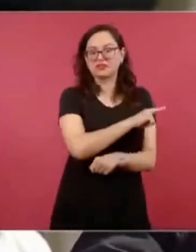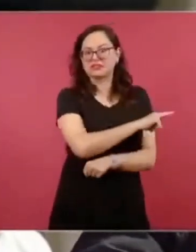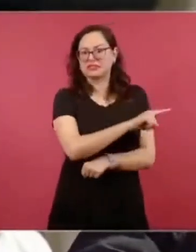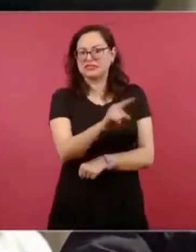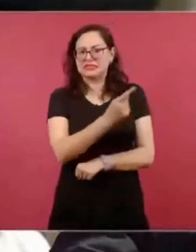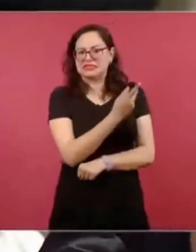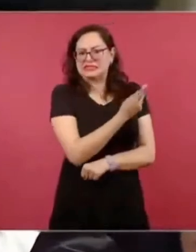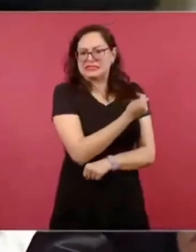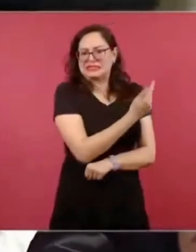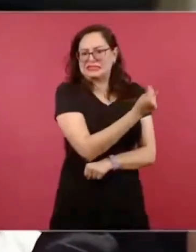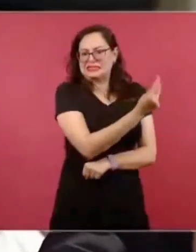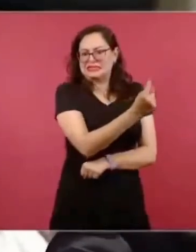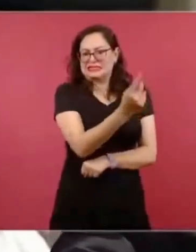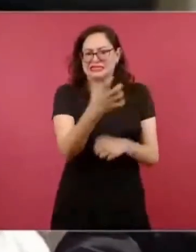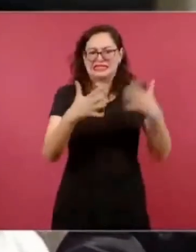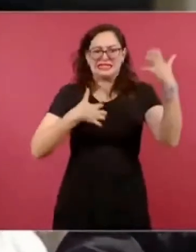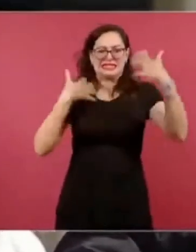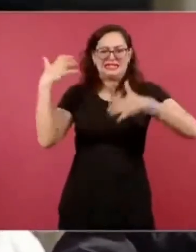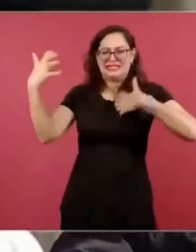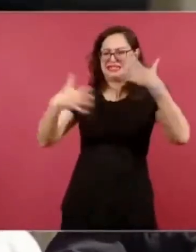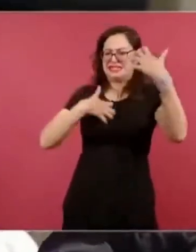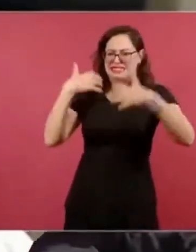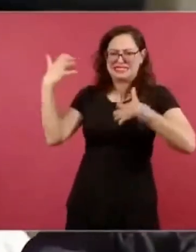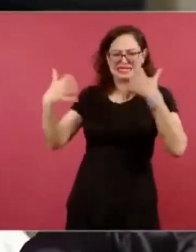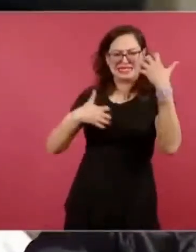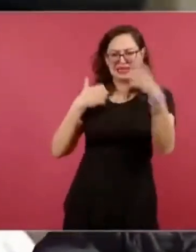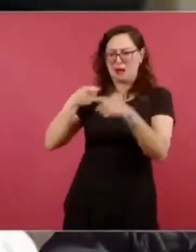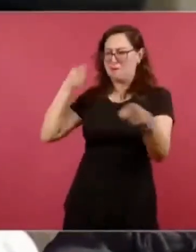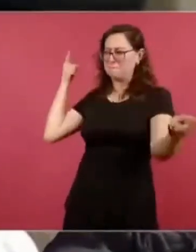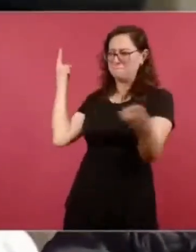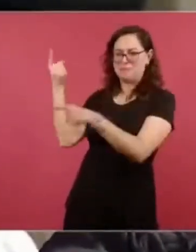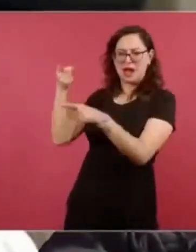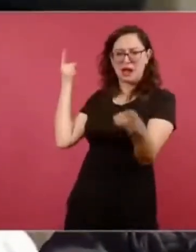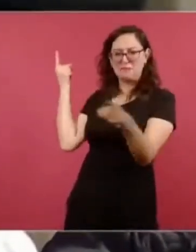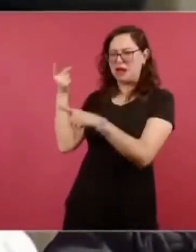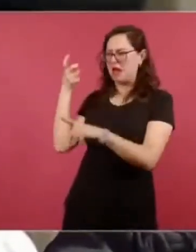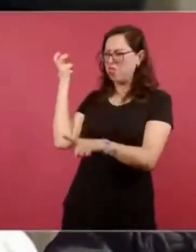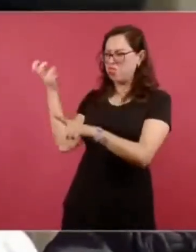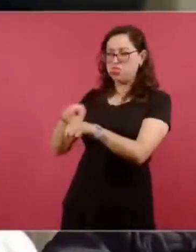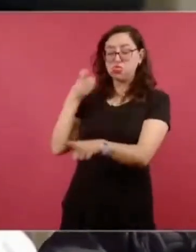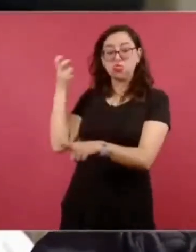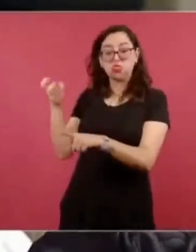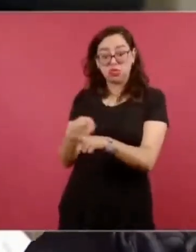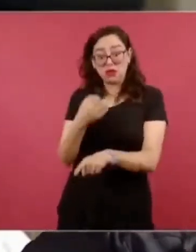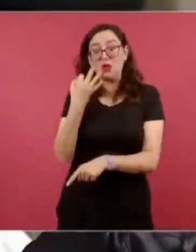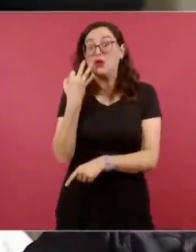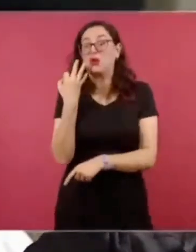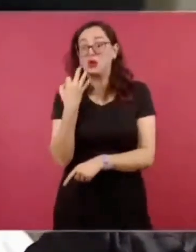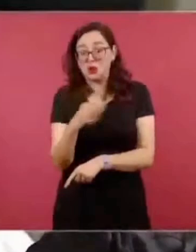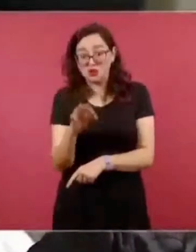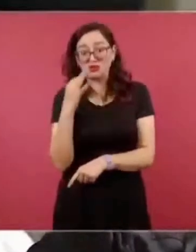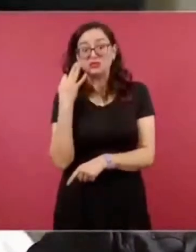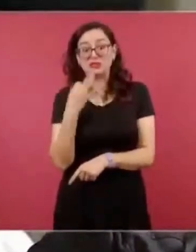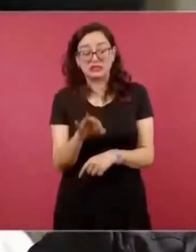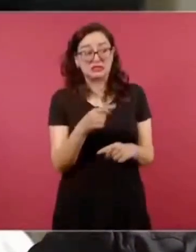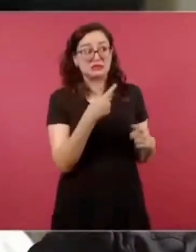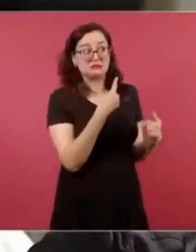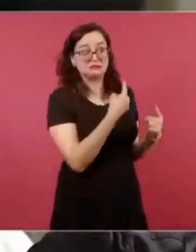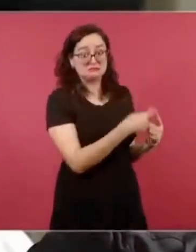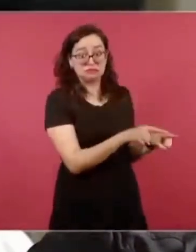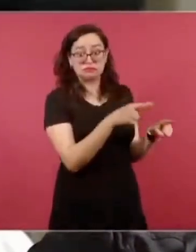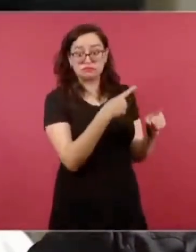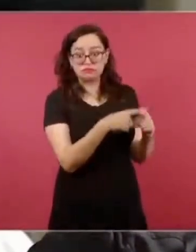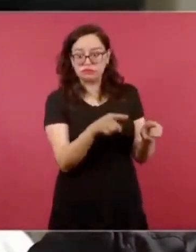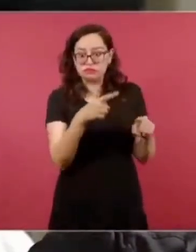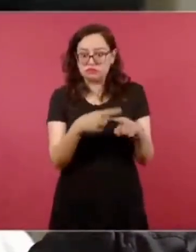a Azucena Uresti llamándola traidora, López Dóriga y otros, presidente, pero pues como no sé si usted